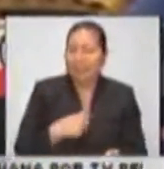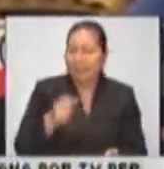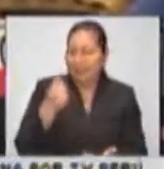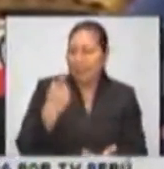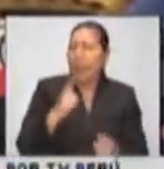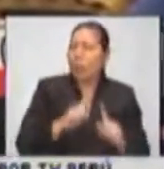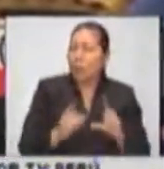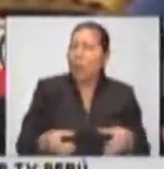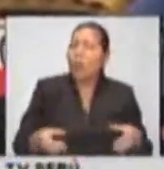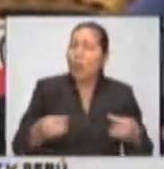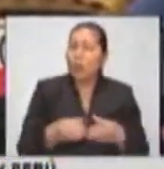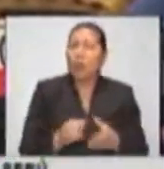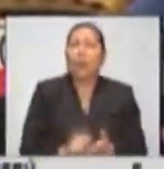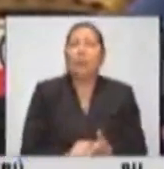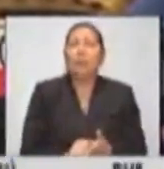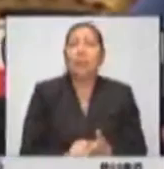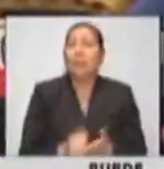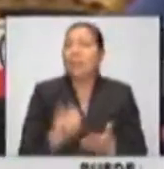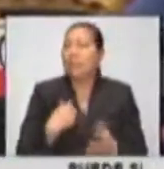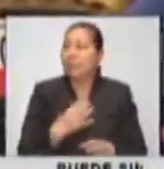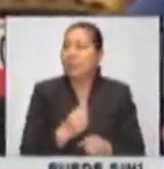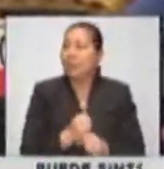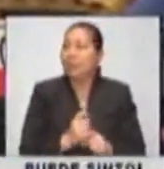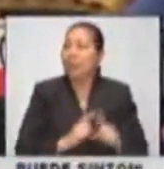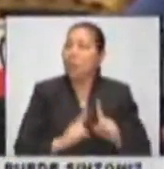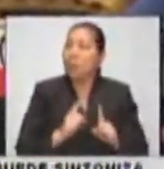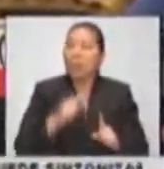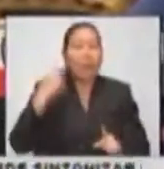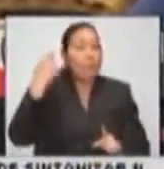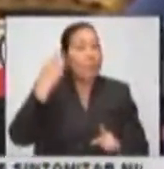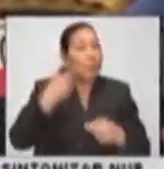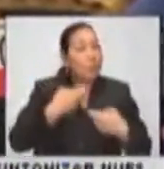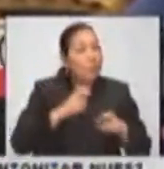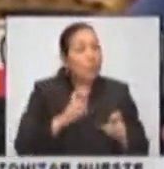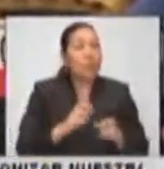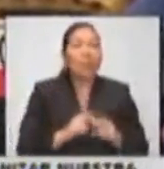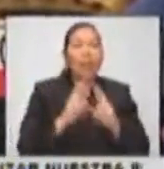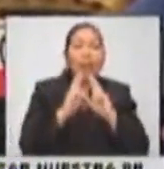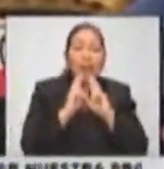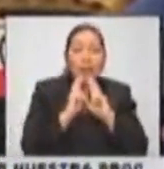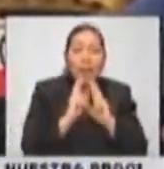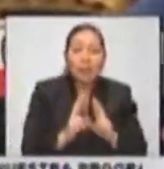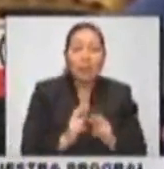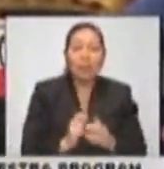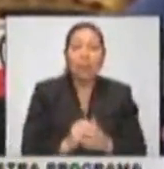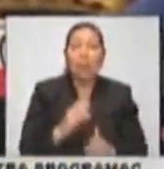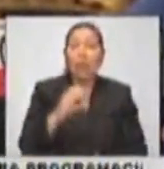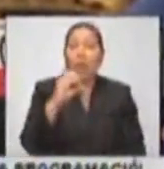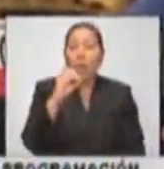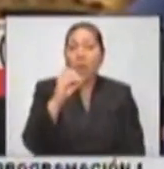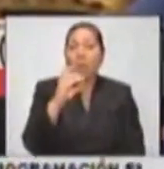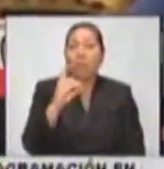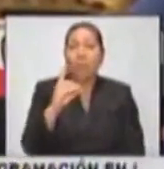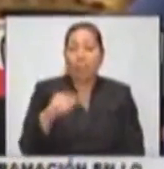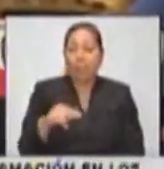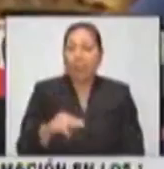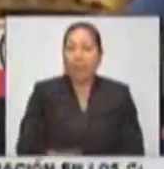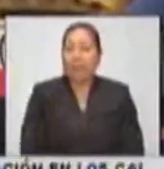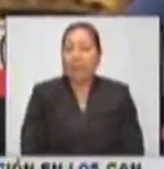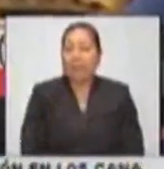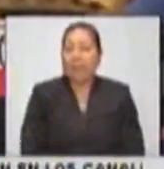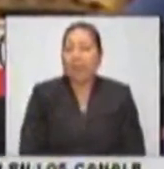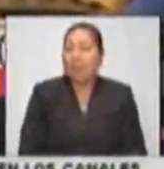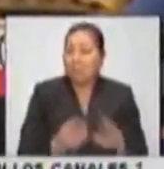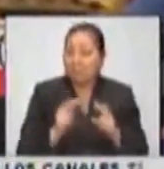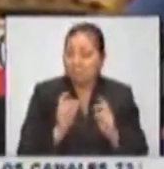hay algunas comisiones, hemos adoptado algunas políticas públicas recomendadas por la OCDE. Hay una